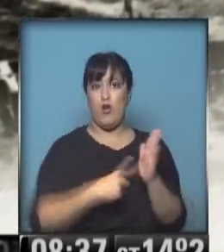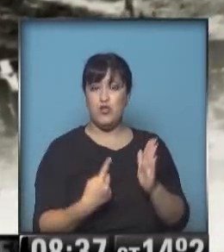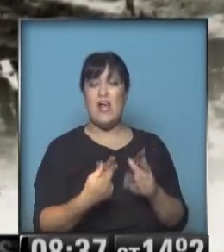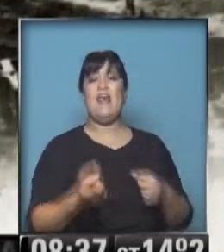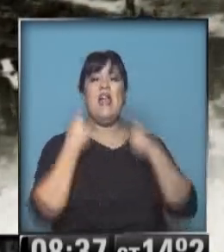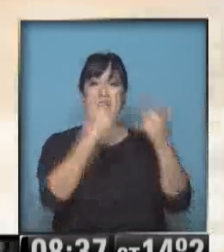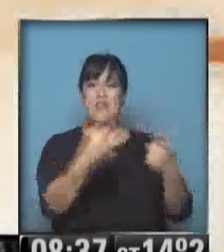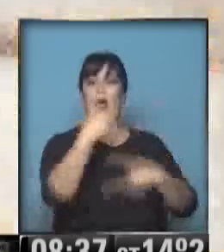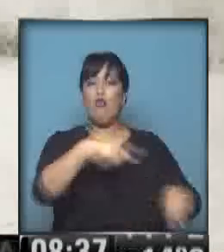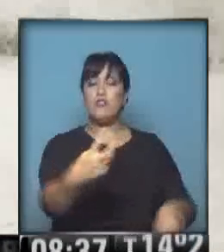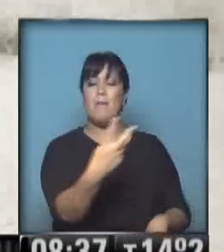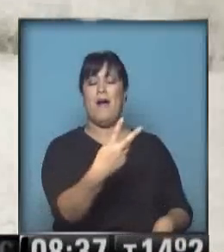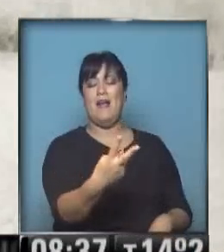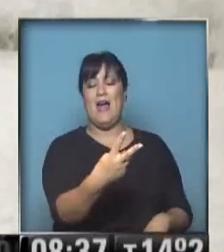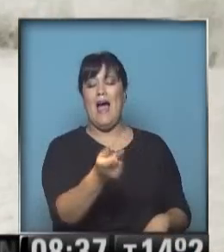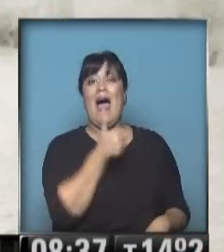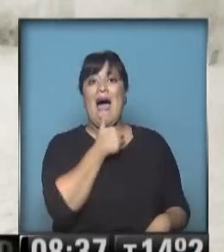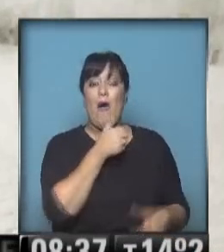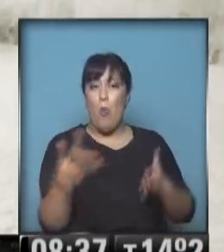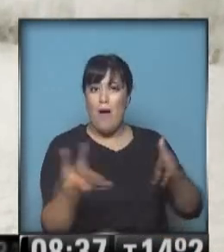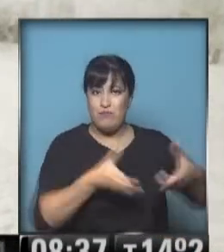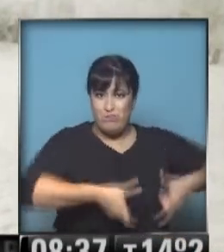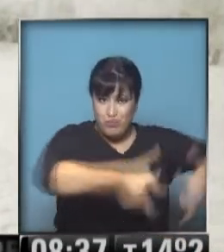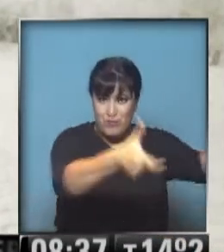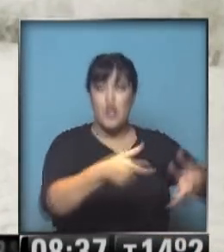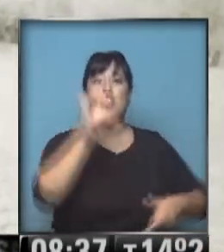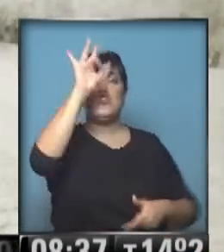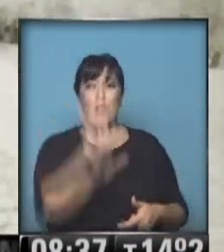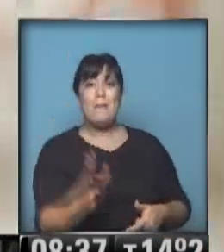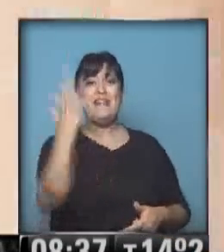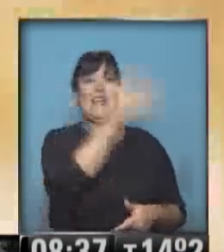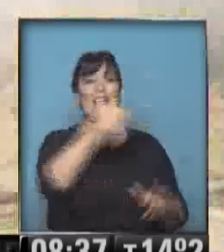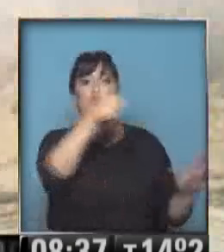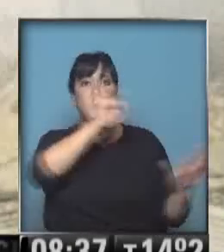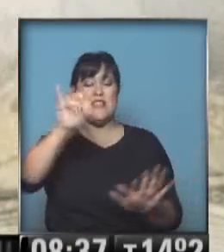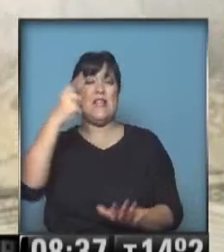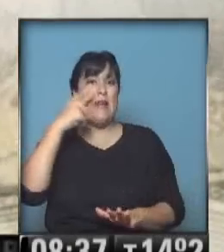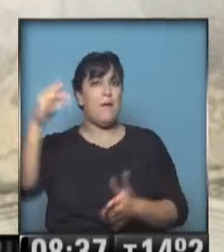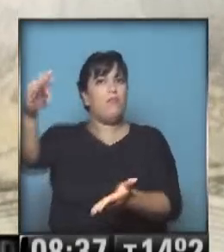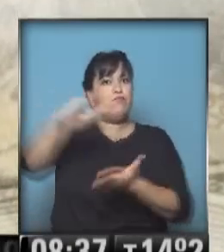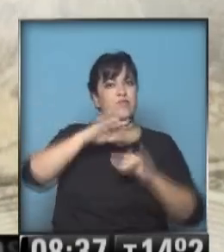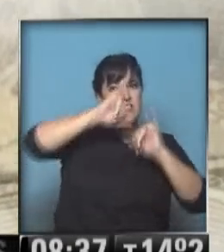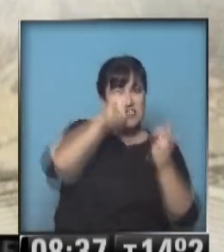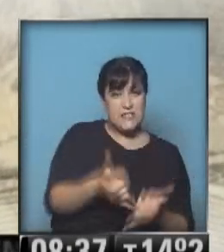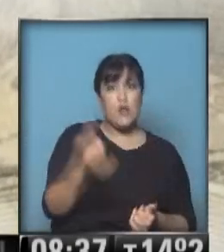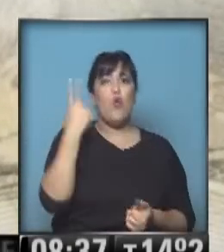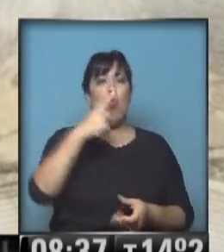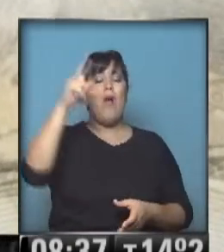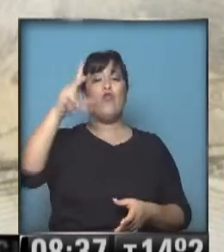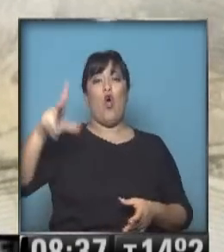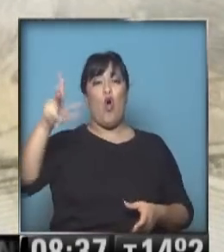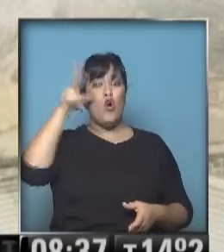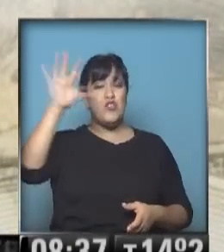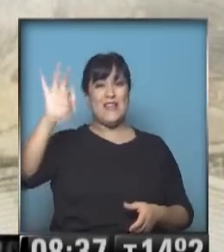agua corriente llegaron solo 5600000 el empréstito se terminó de pagar 80 años más